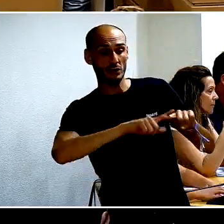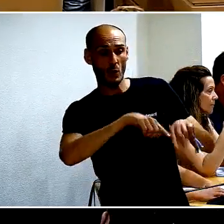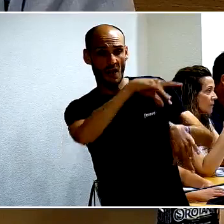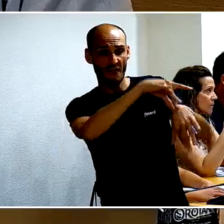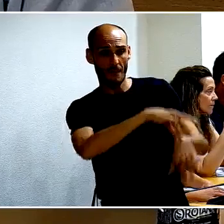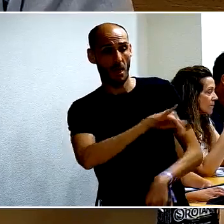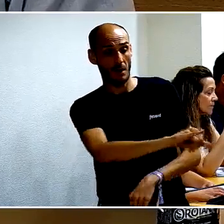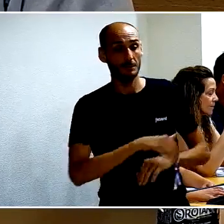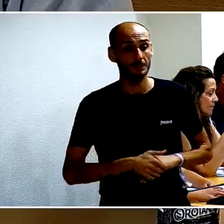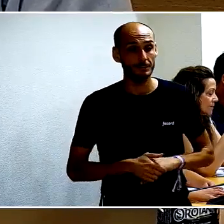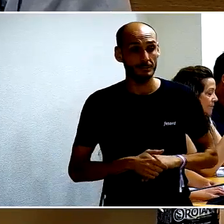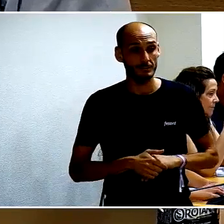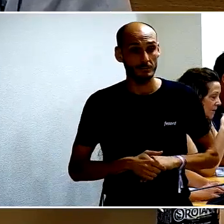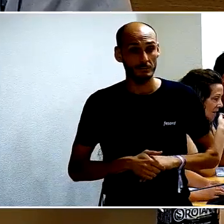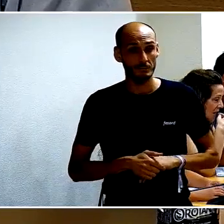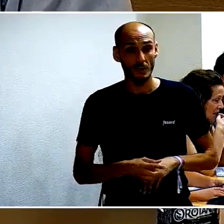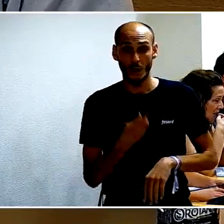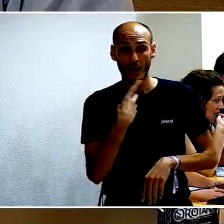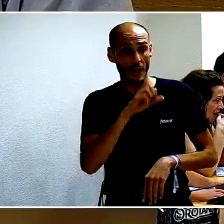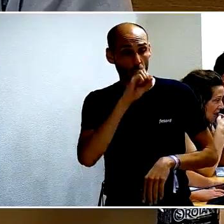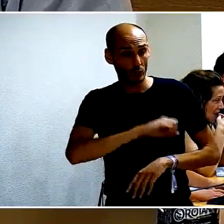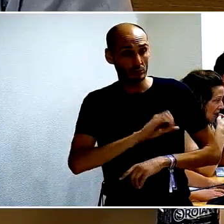Mensaje por los cardenales.